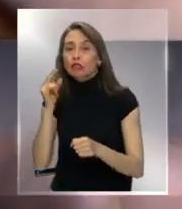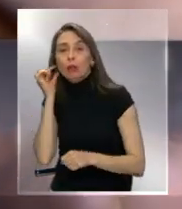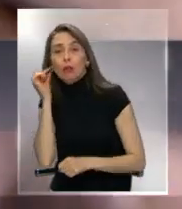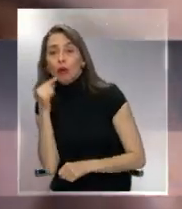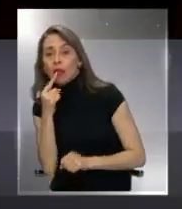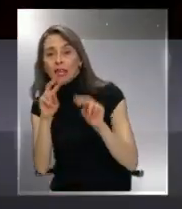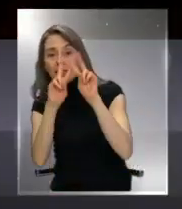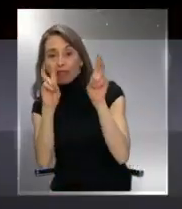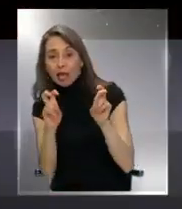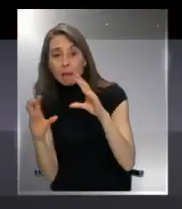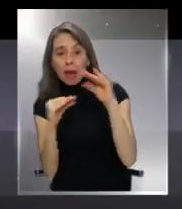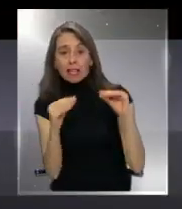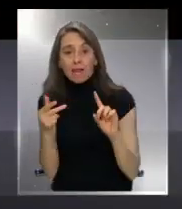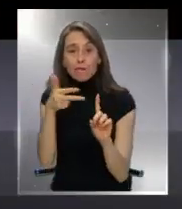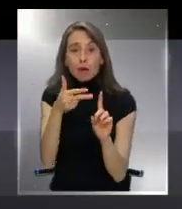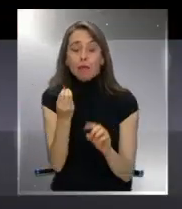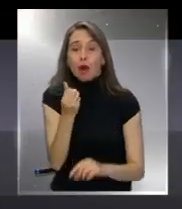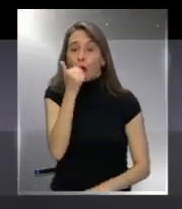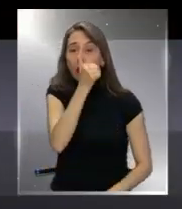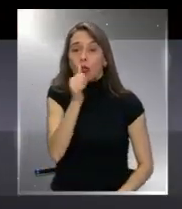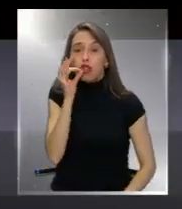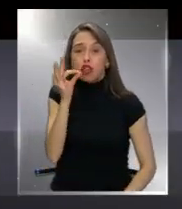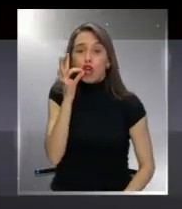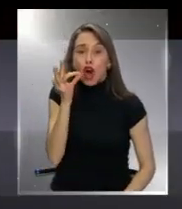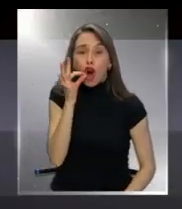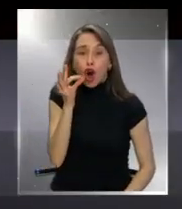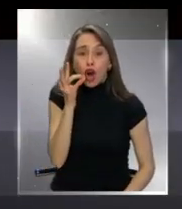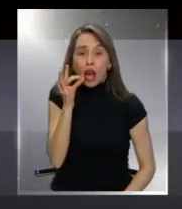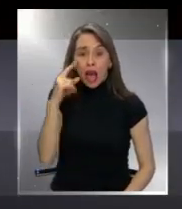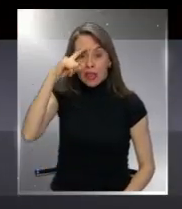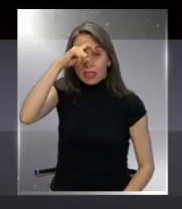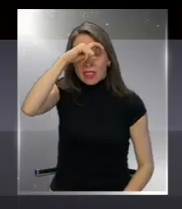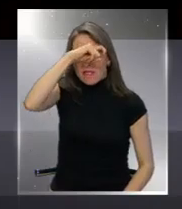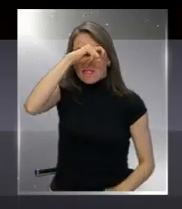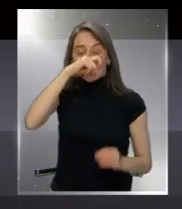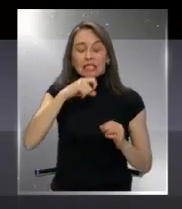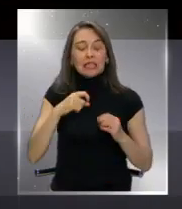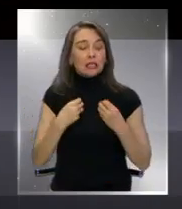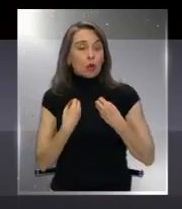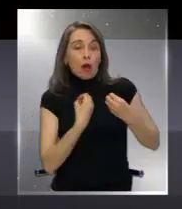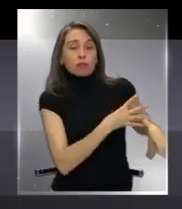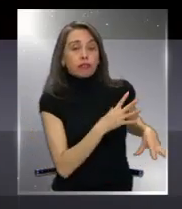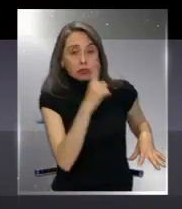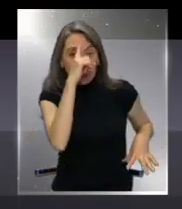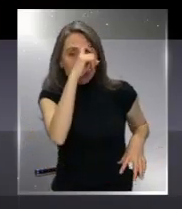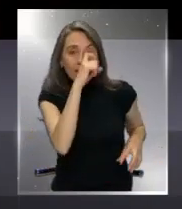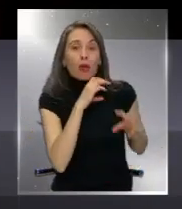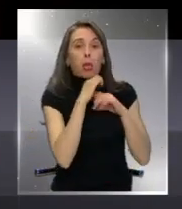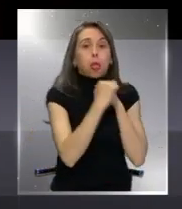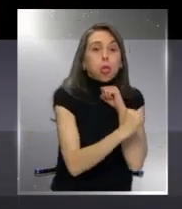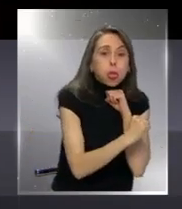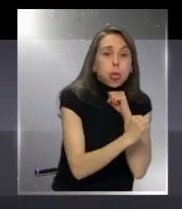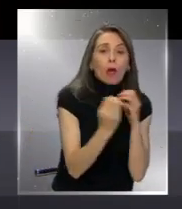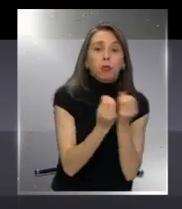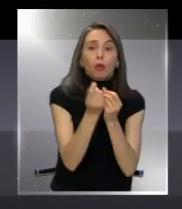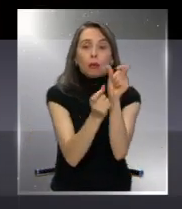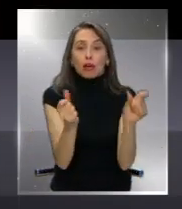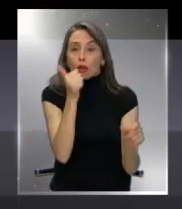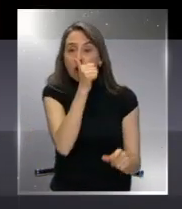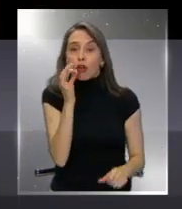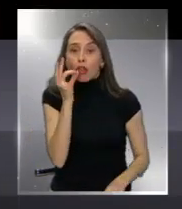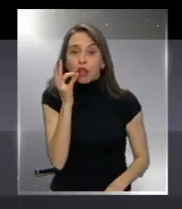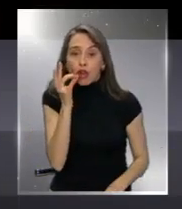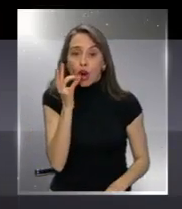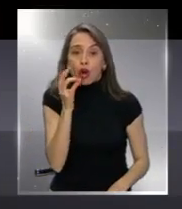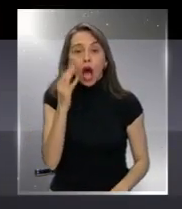y es bueno porque la droga, como lo hemos repetido, es difícil de salir y hay muchas personas que se meten en la droga sin saber lo que les